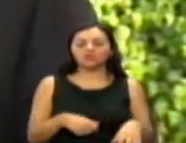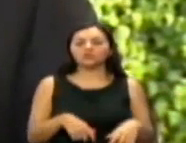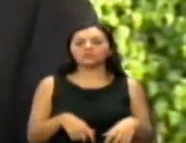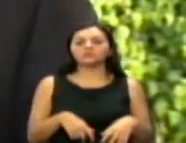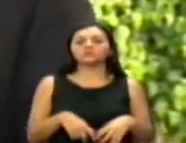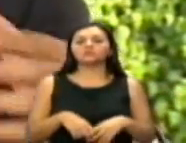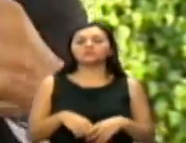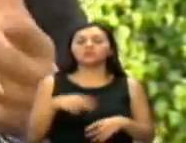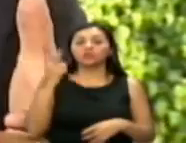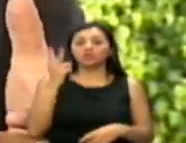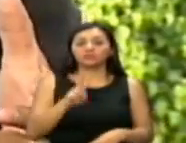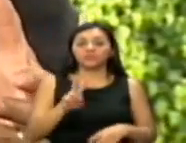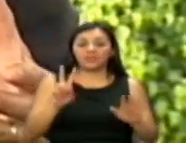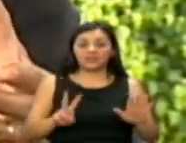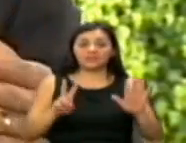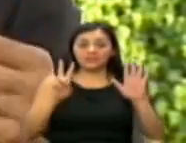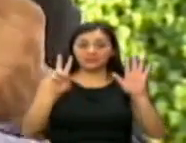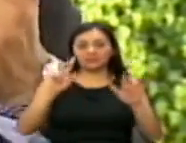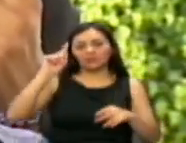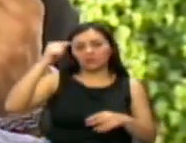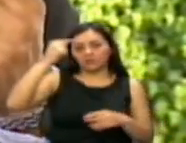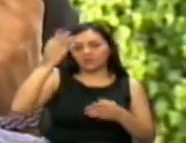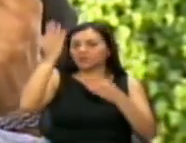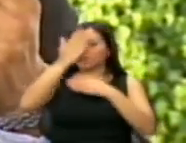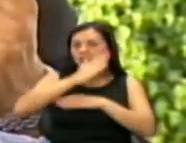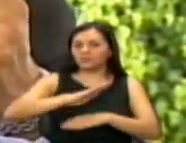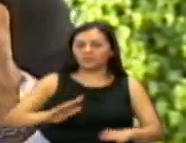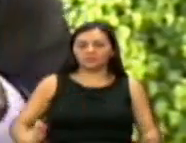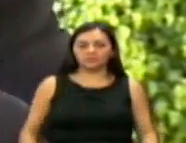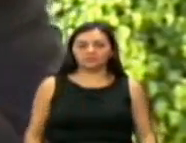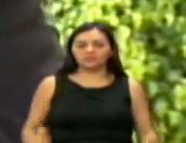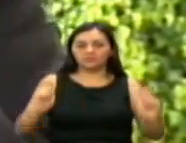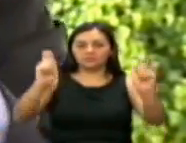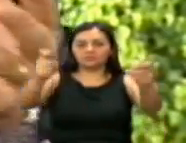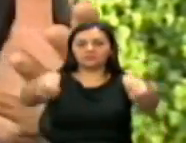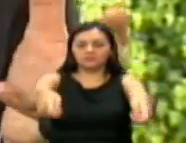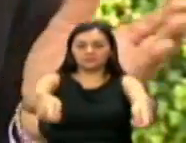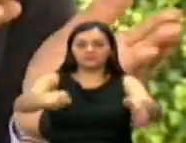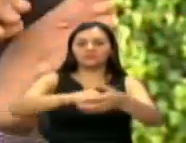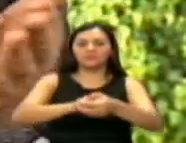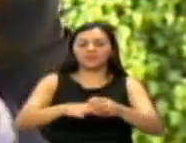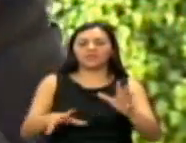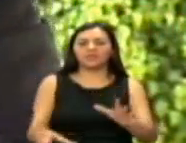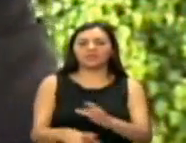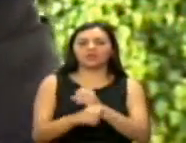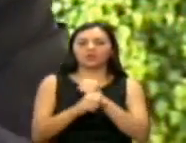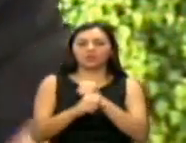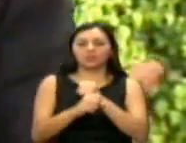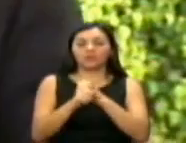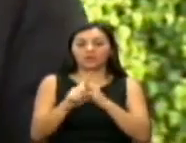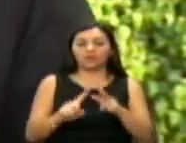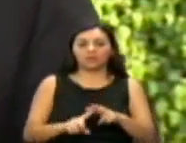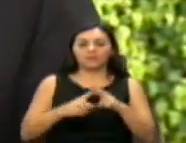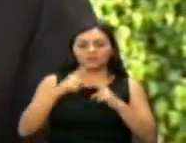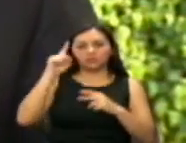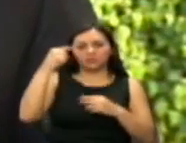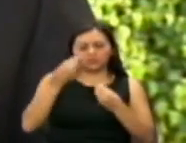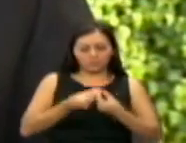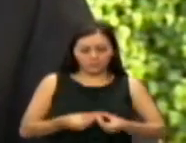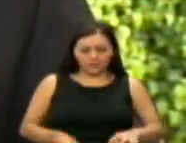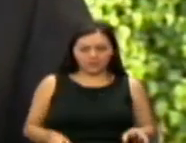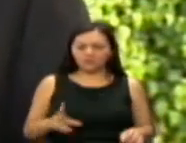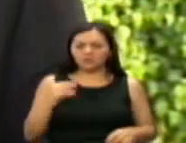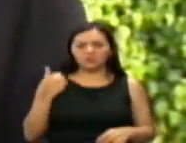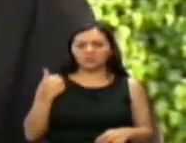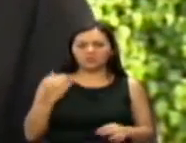el 2017 yo entregaré el gobierno sin una hectárea deforestada, porque habremos recuperado lo que se perdió al inicio de nuestro gobierno cuando todavía no teníamos